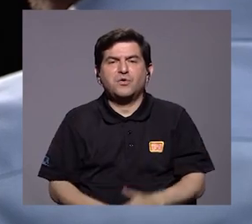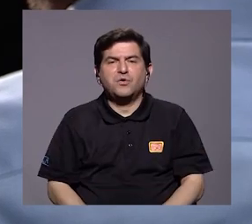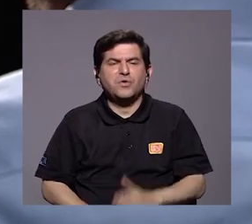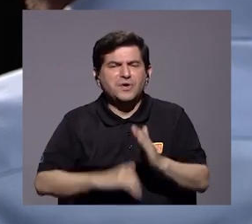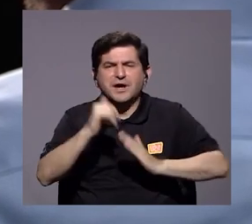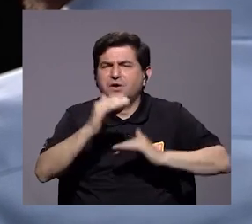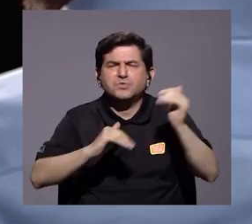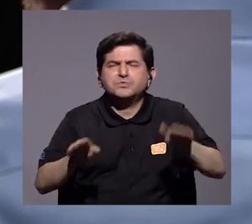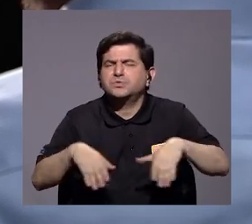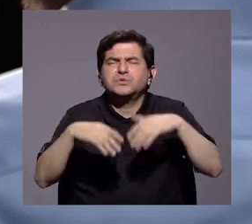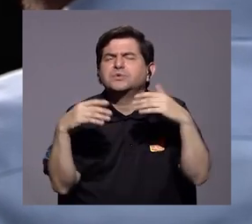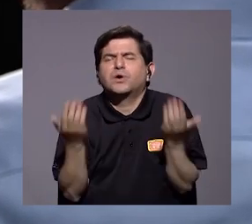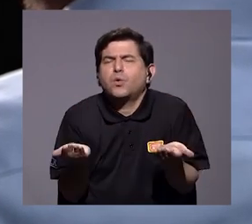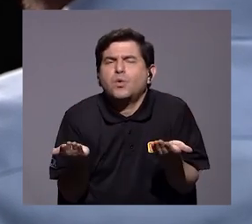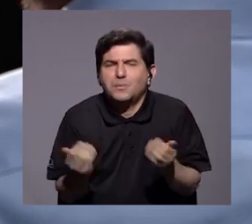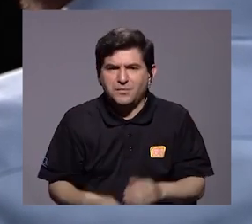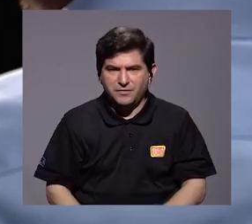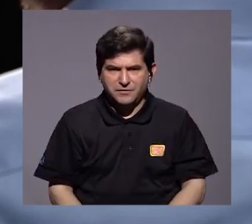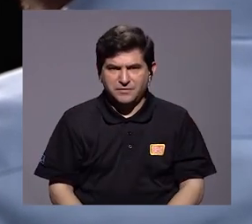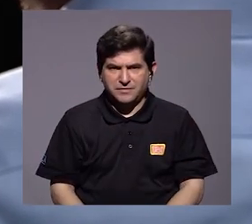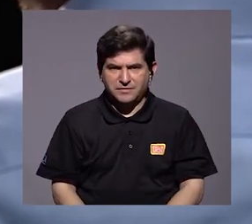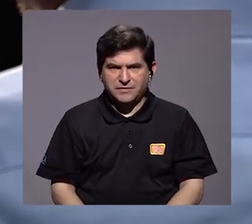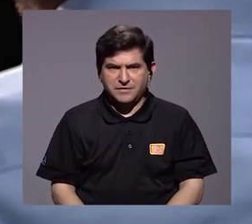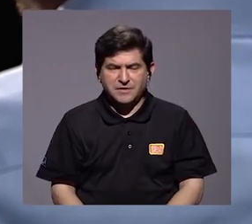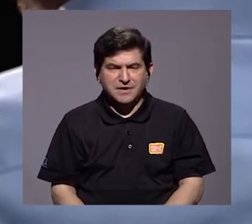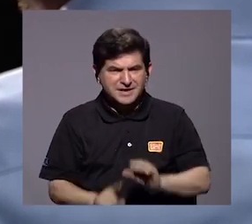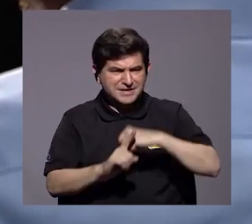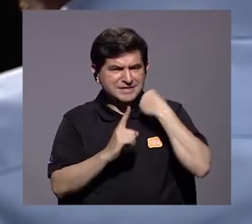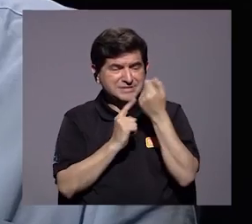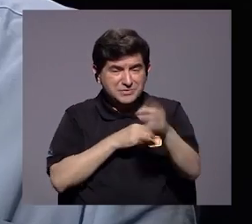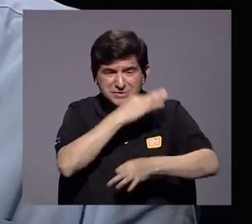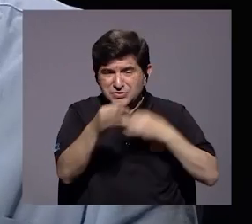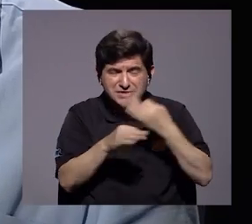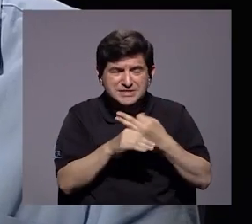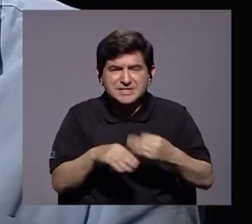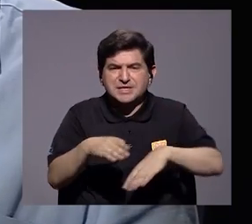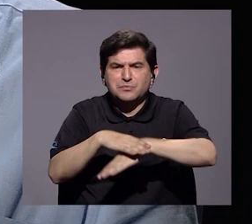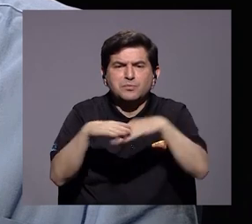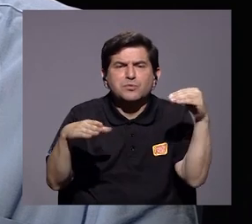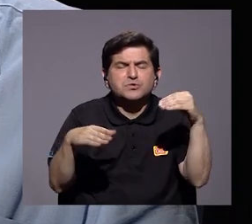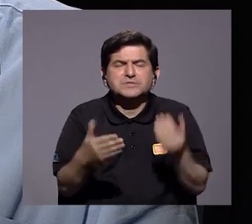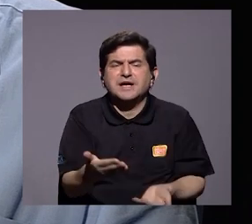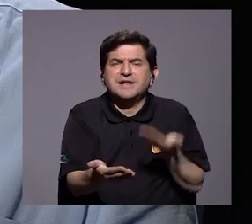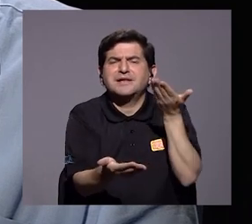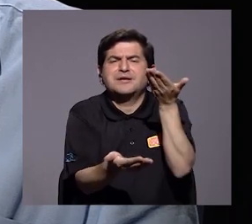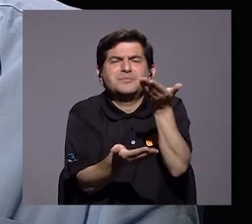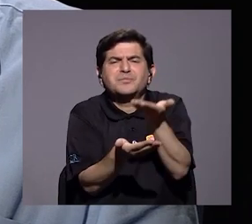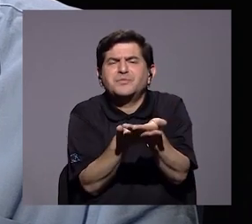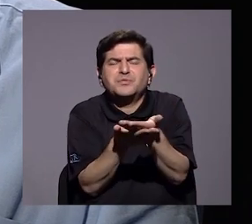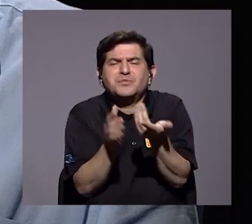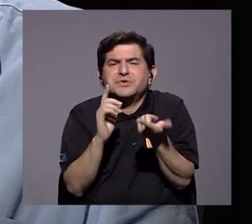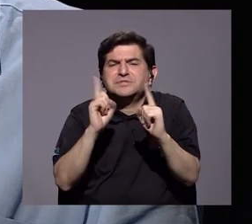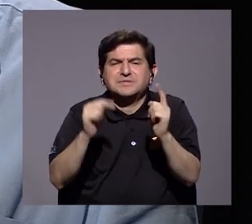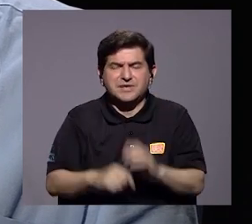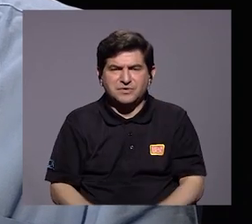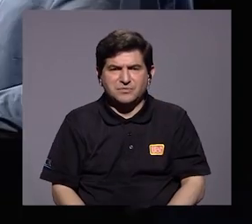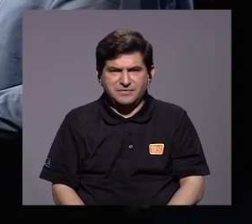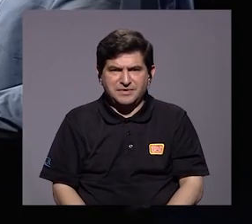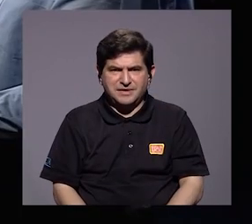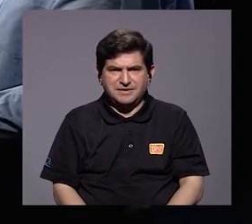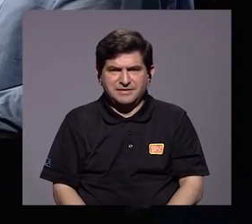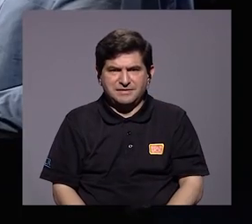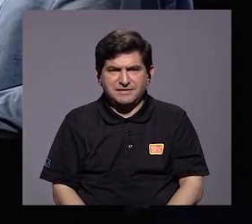constructiva cuál es la salida ante un panorama así cuál es la propuesta cuál es la mirada firme